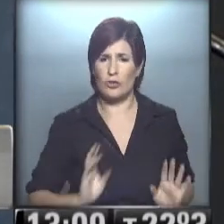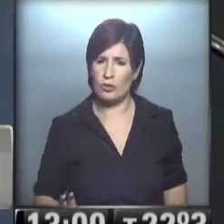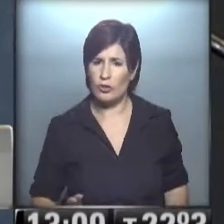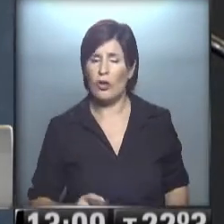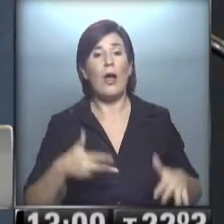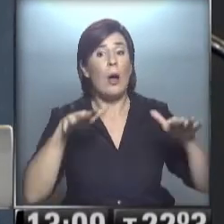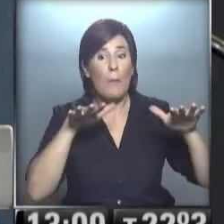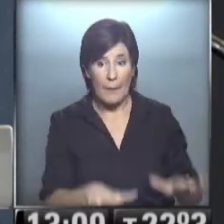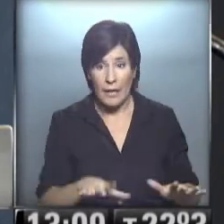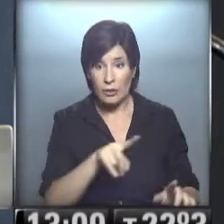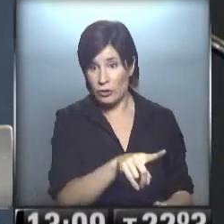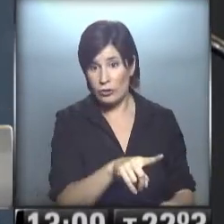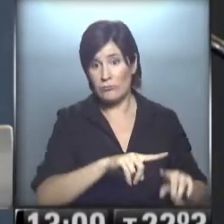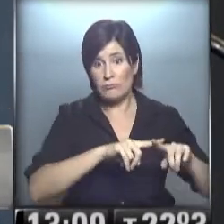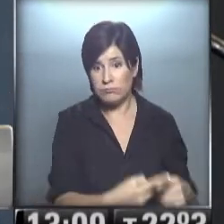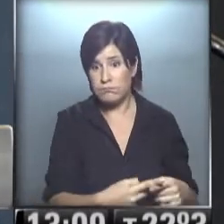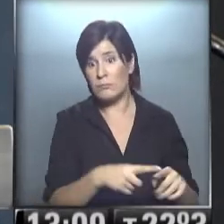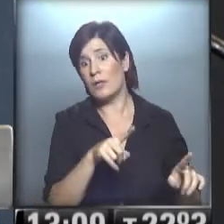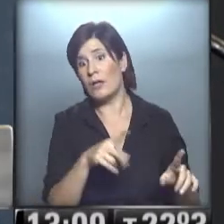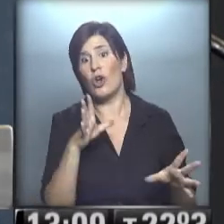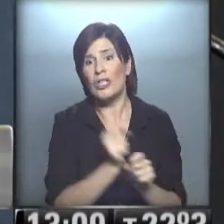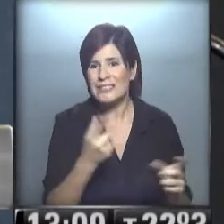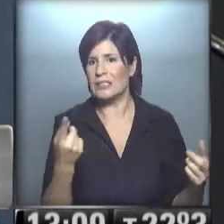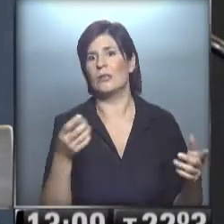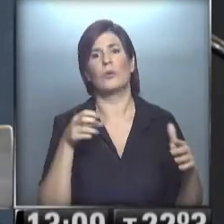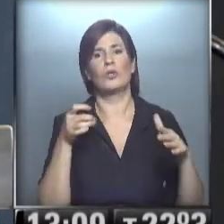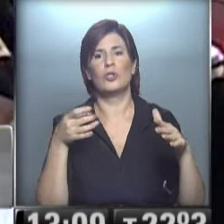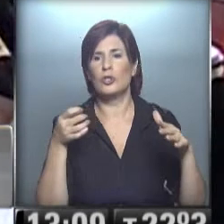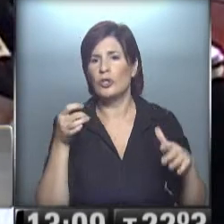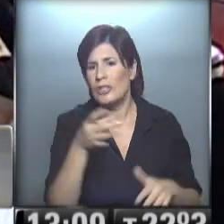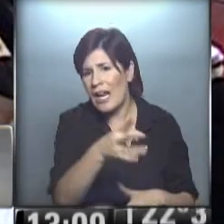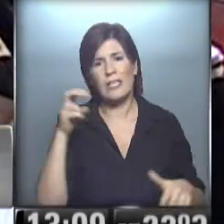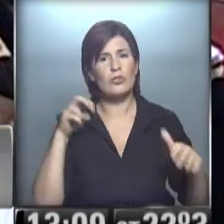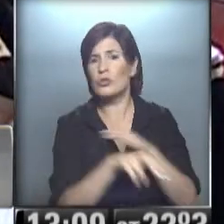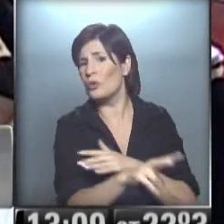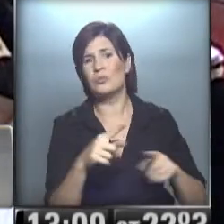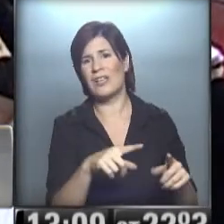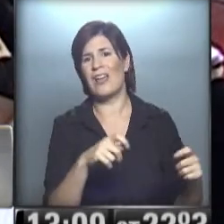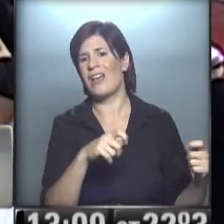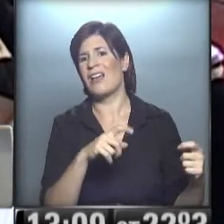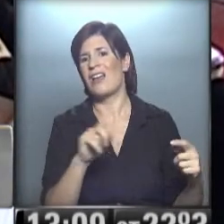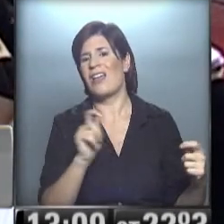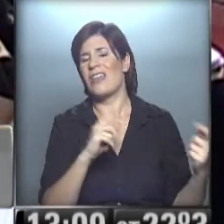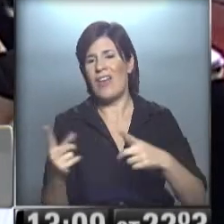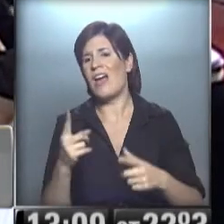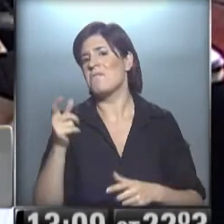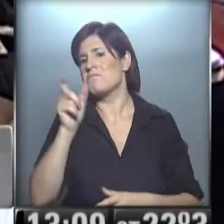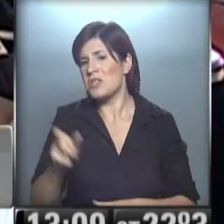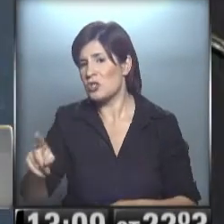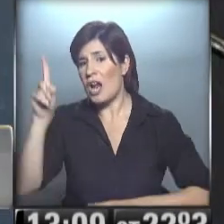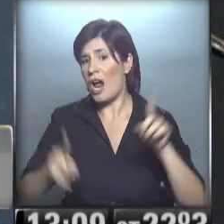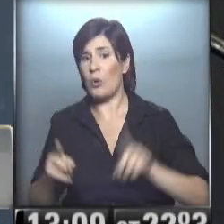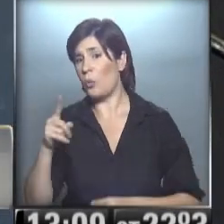paro de transporte en definitiva obstaculiza el legítimo el derecho a la huelga que puede ser una decisión